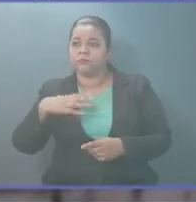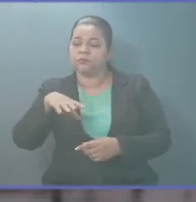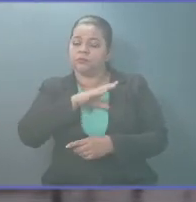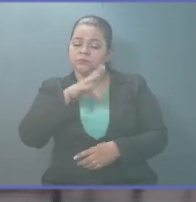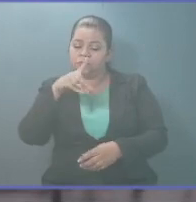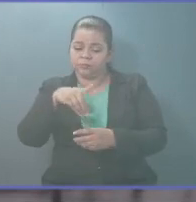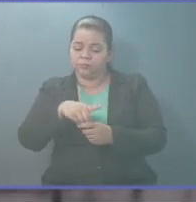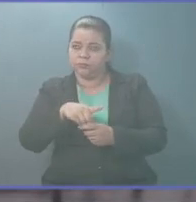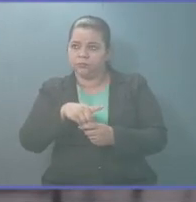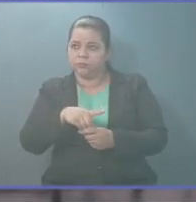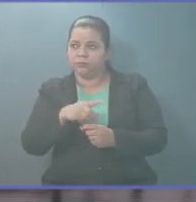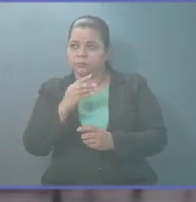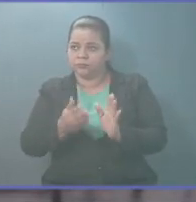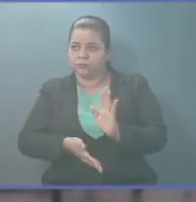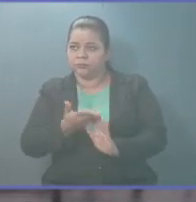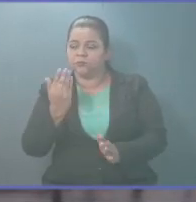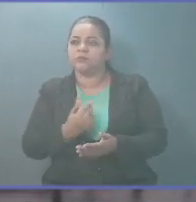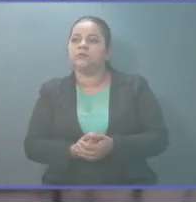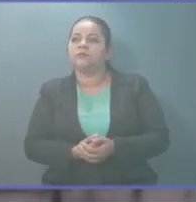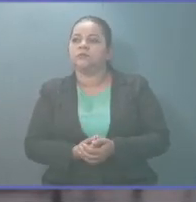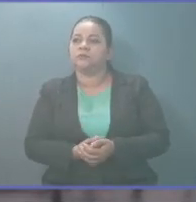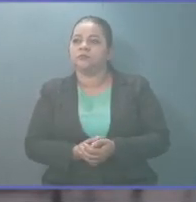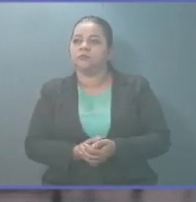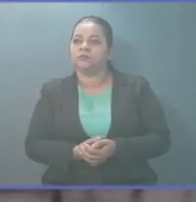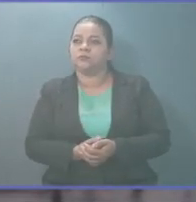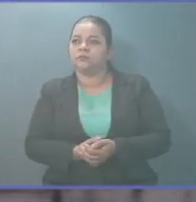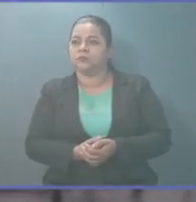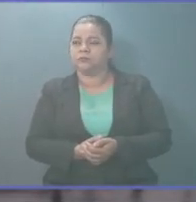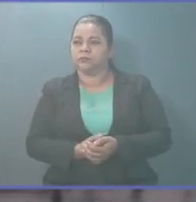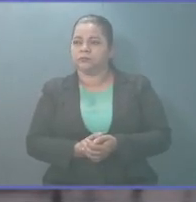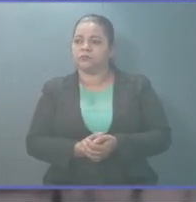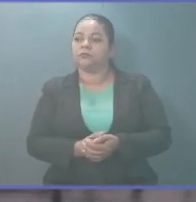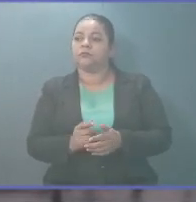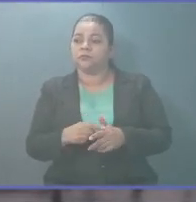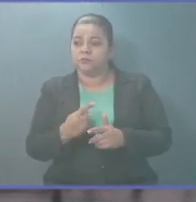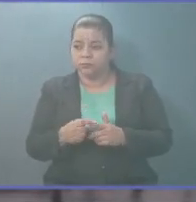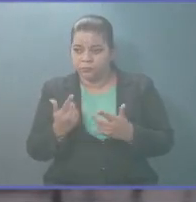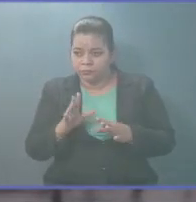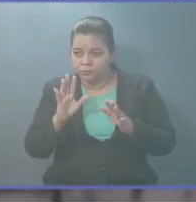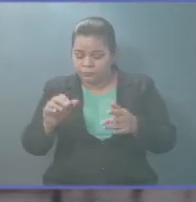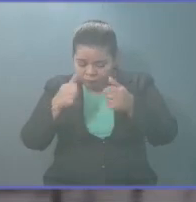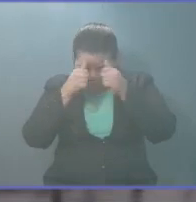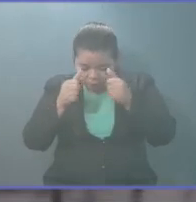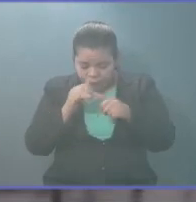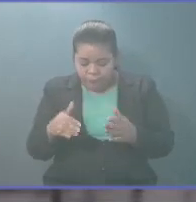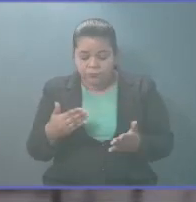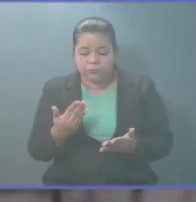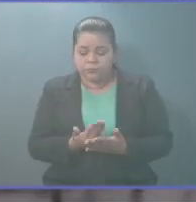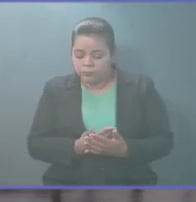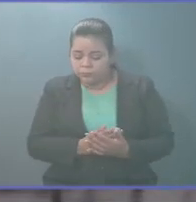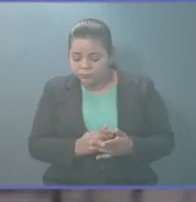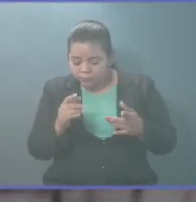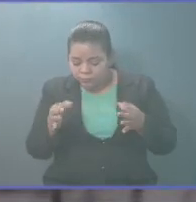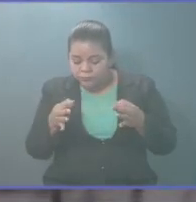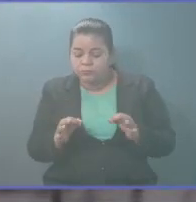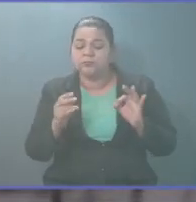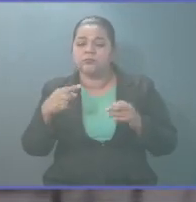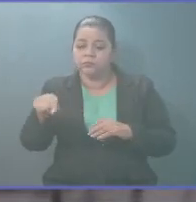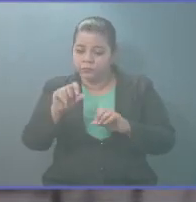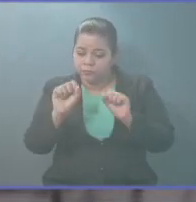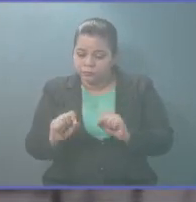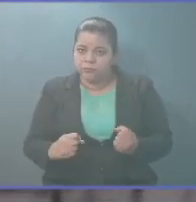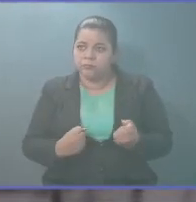esa quizás ha sido una de las deudas que ha tenido casi que desde su nacimiento, porque no ha existido una forma en cómo ellos puedan